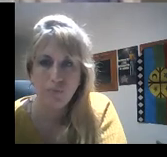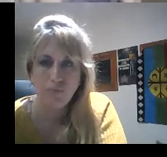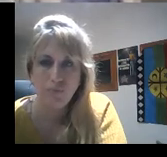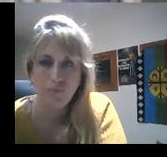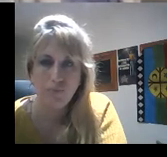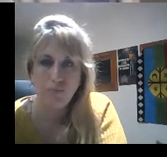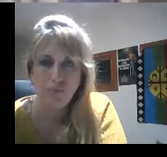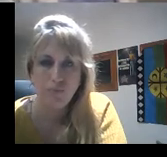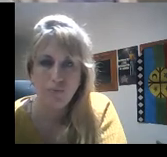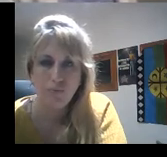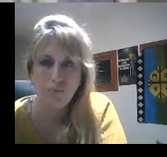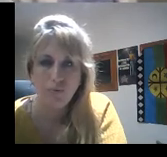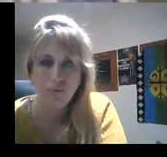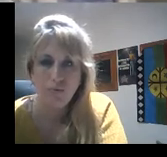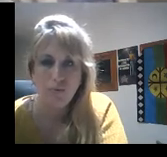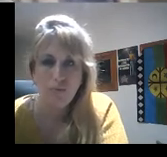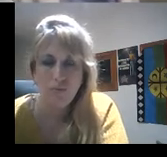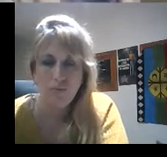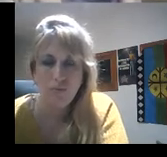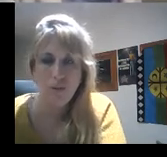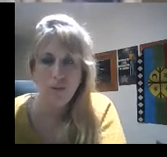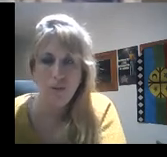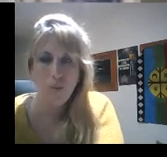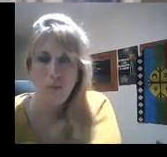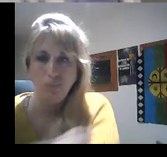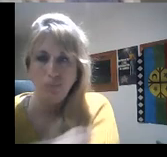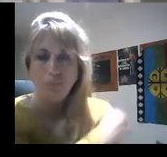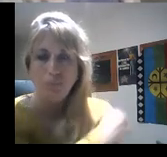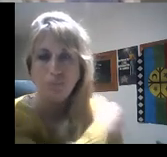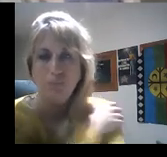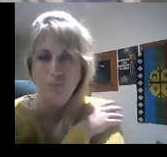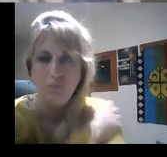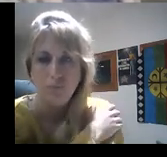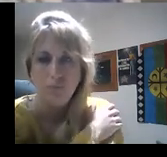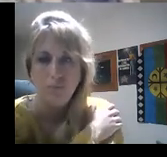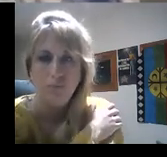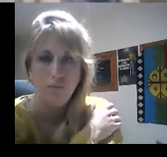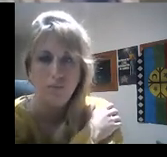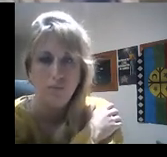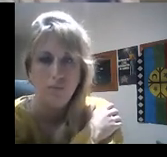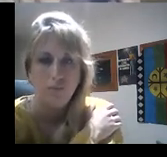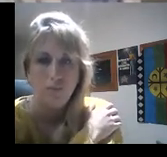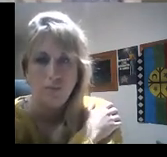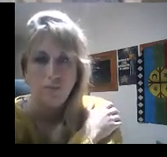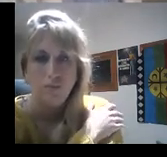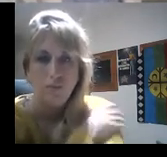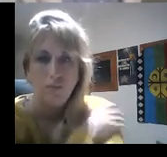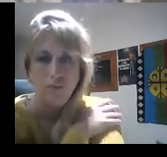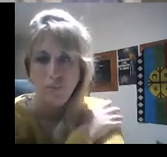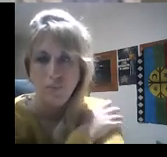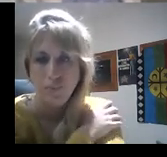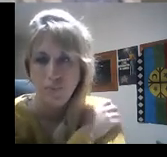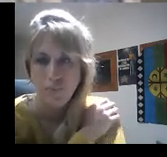que es la historia de vida de Deborah Feldman, en quien está basada la serie.